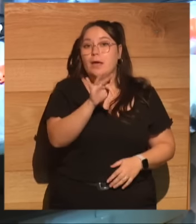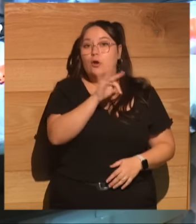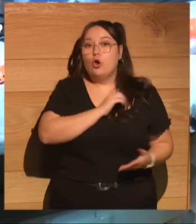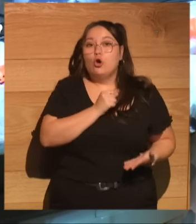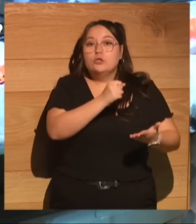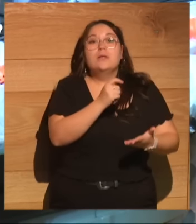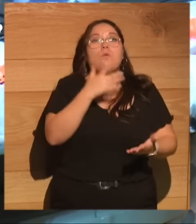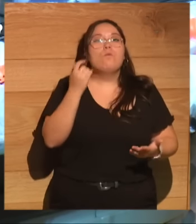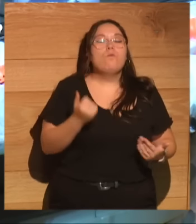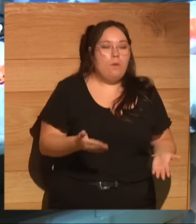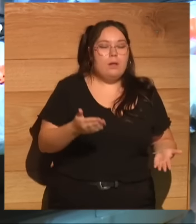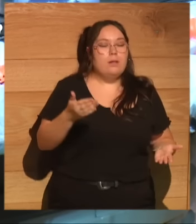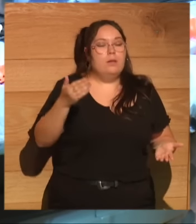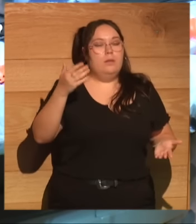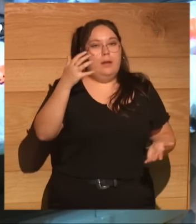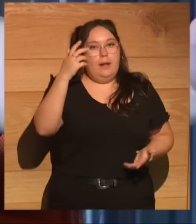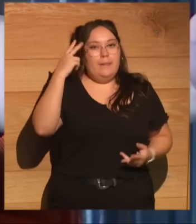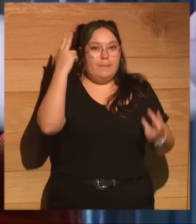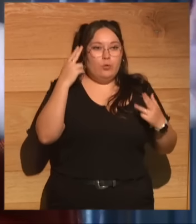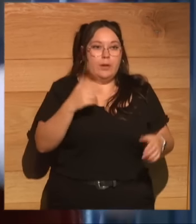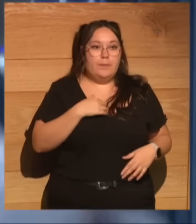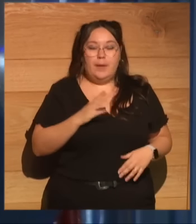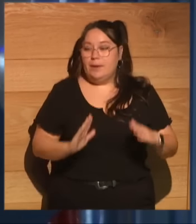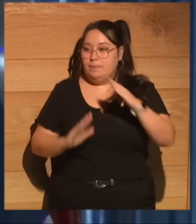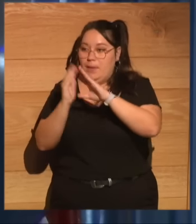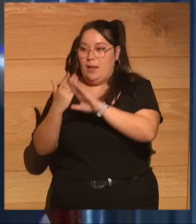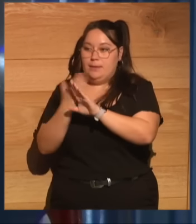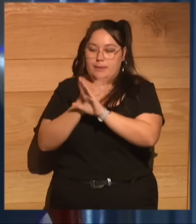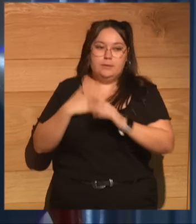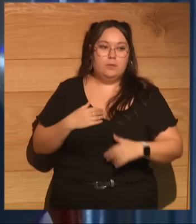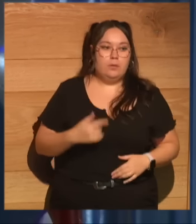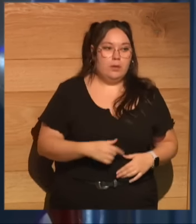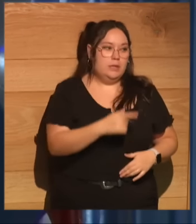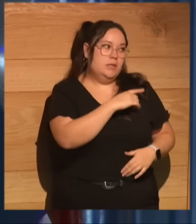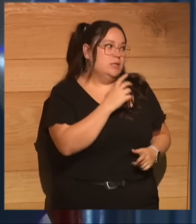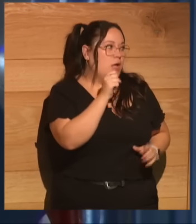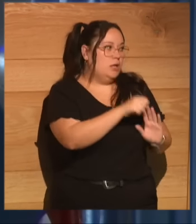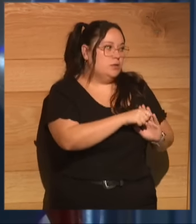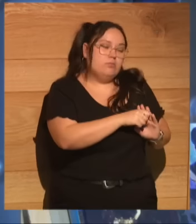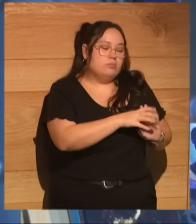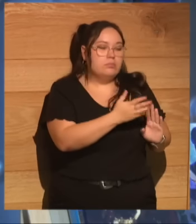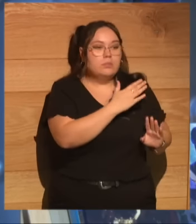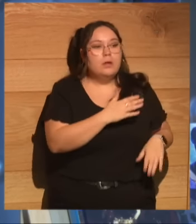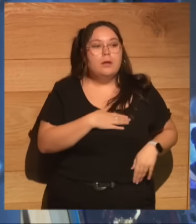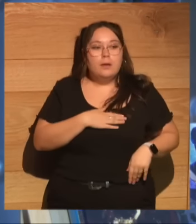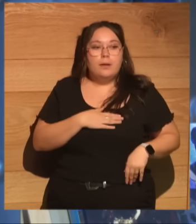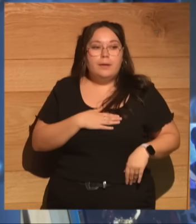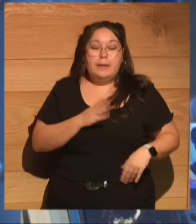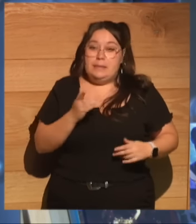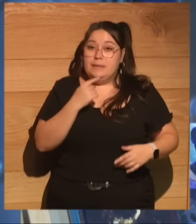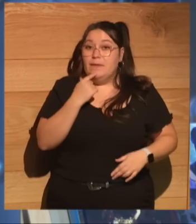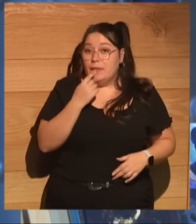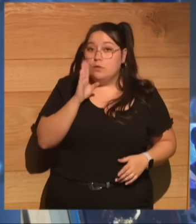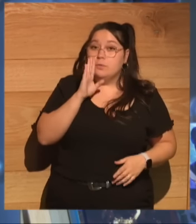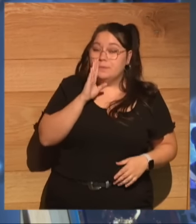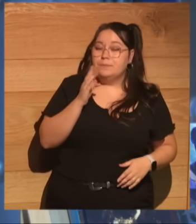de peluquería. A ver, Rodrigo está diciendo, antes de que yo le interrumpiera tan groseramente, estaba diciendo... Y que generaras un mal rollo. Bueno, tremendo, por cerrar el argumento, simplemente estaba diciendo que a